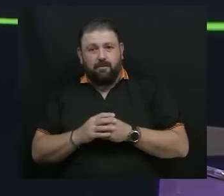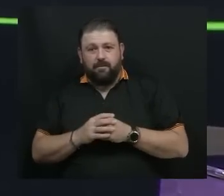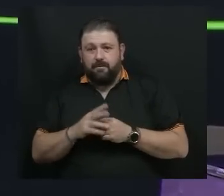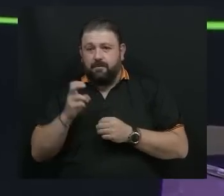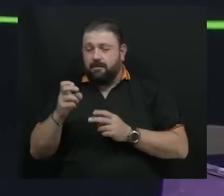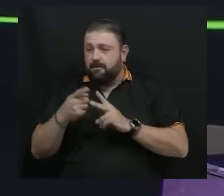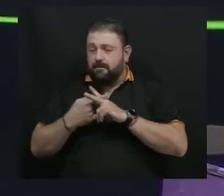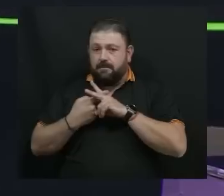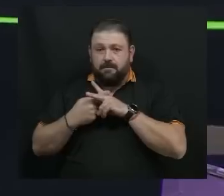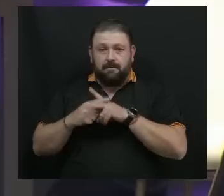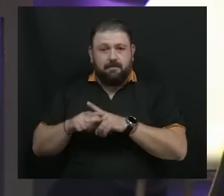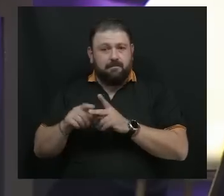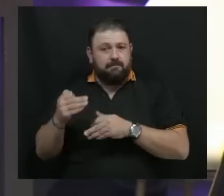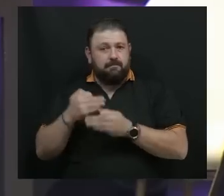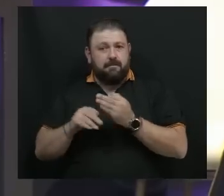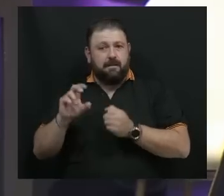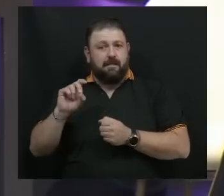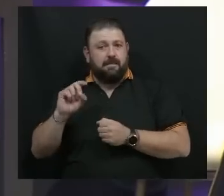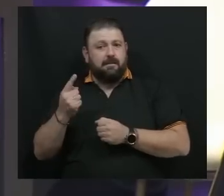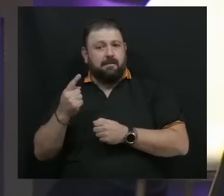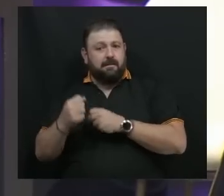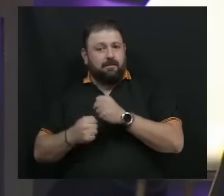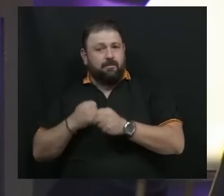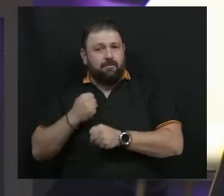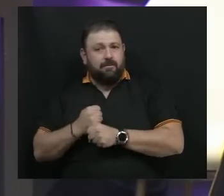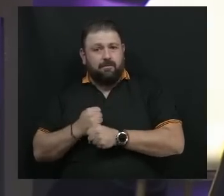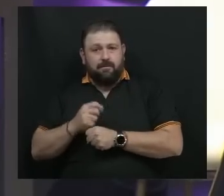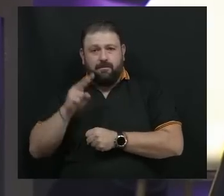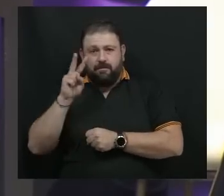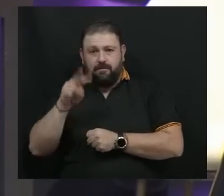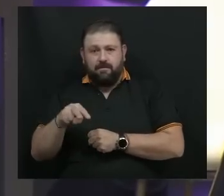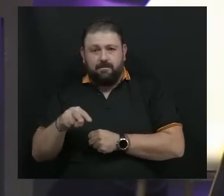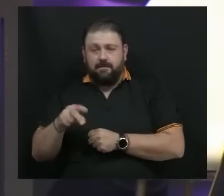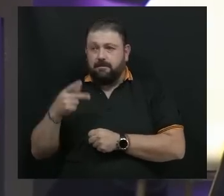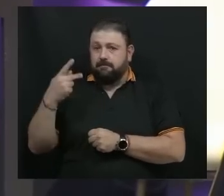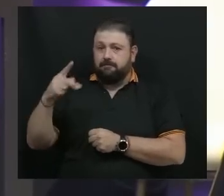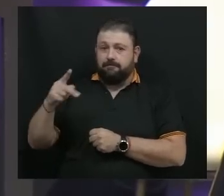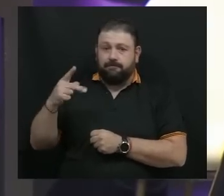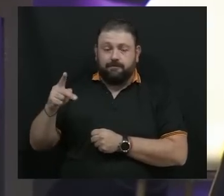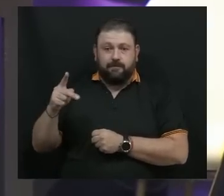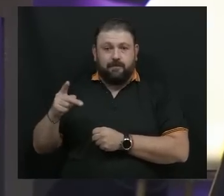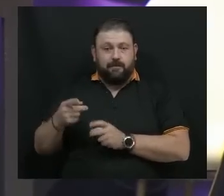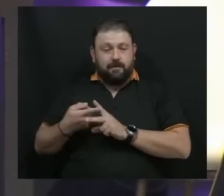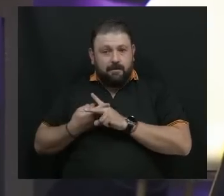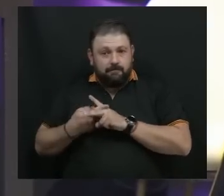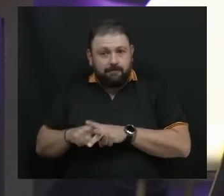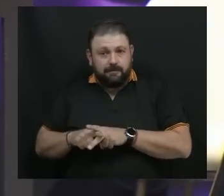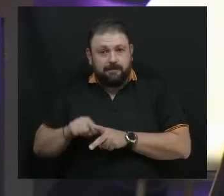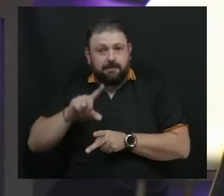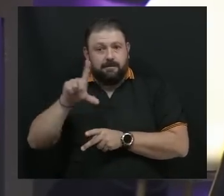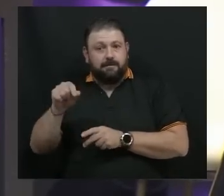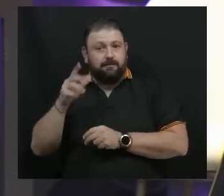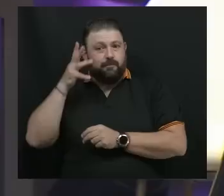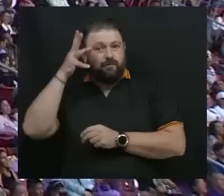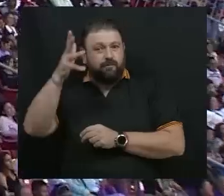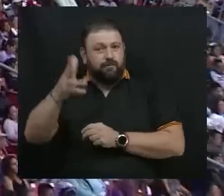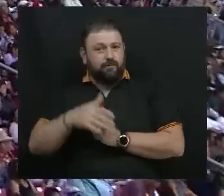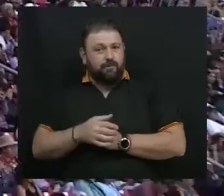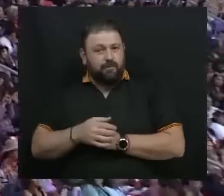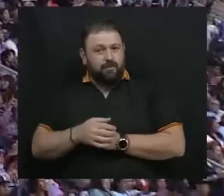esto hace 31 años. Su presente es mi futuro, amigos. ¿Lo creen o no?